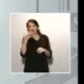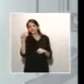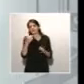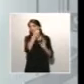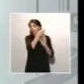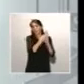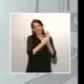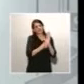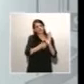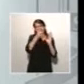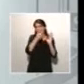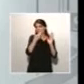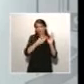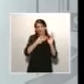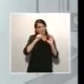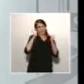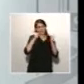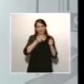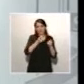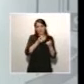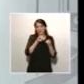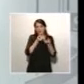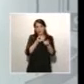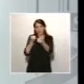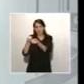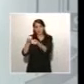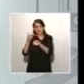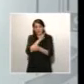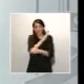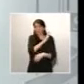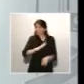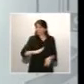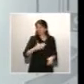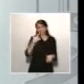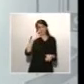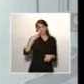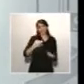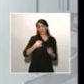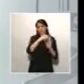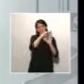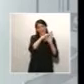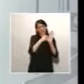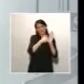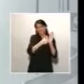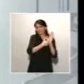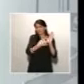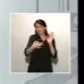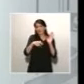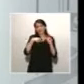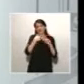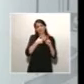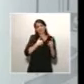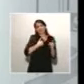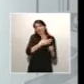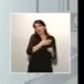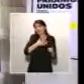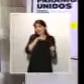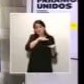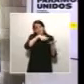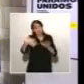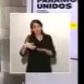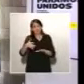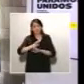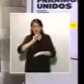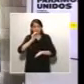adecuadas y, sobre todo, que es fundamental que se lleven a cabo y se cumplan en este momento. Creemos que no hace falta. Hay